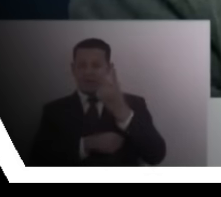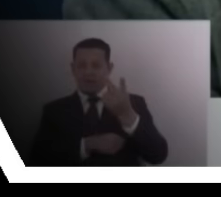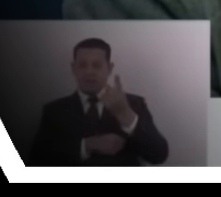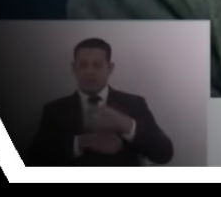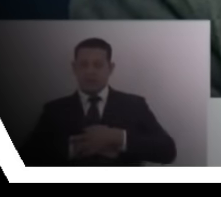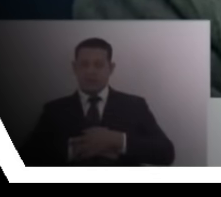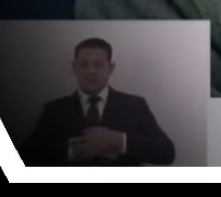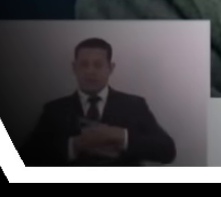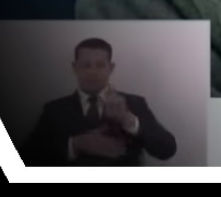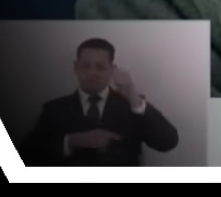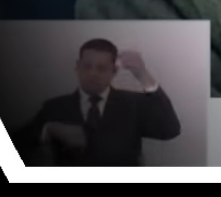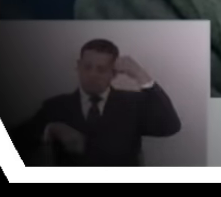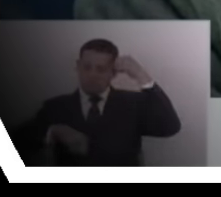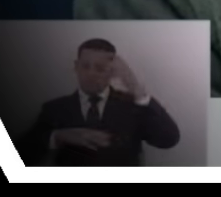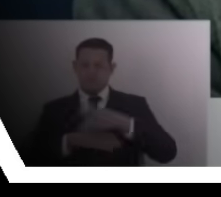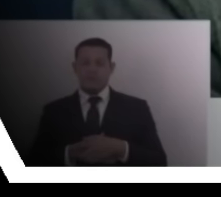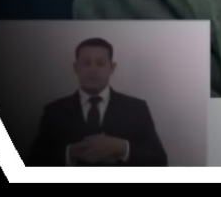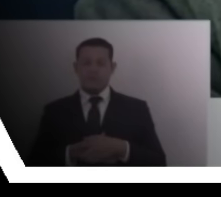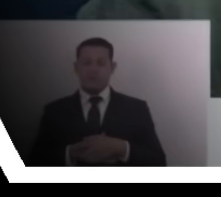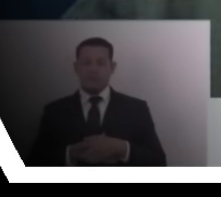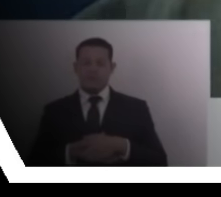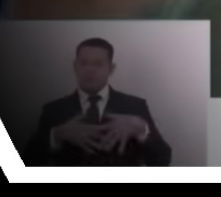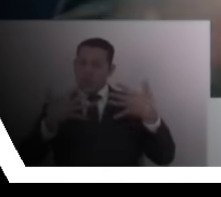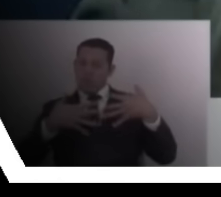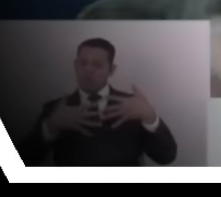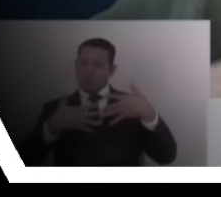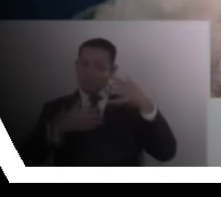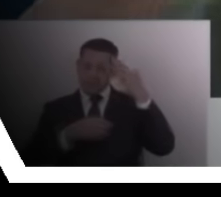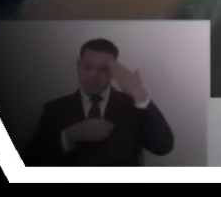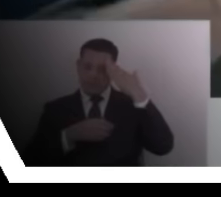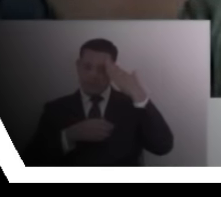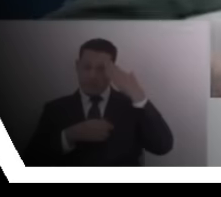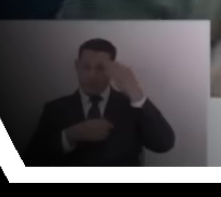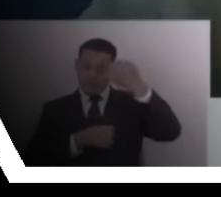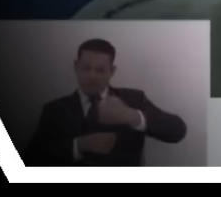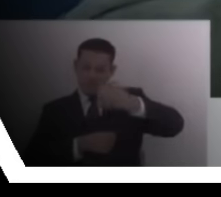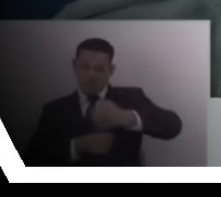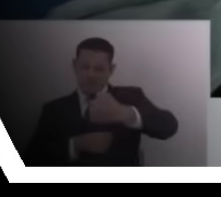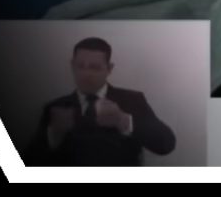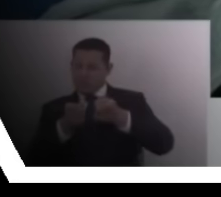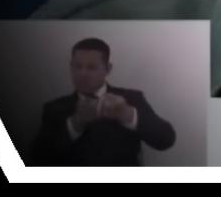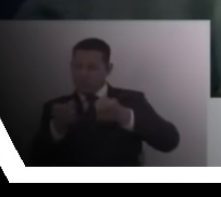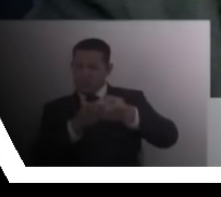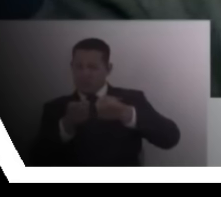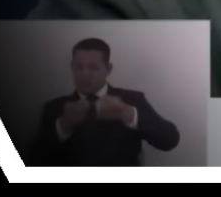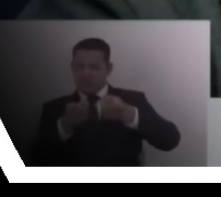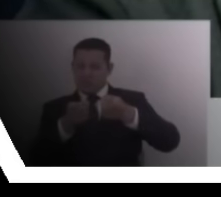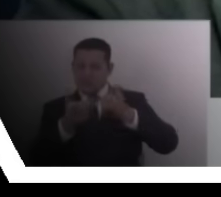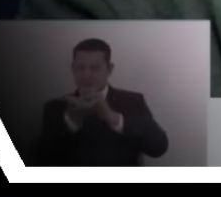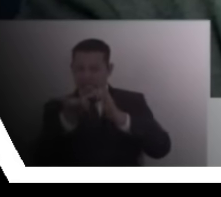se ve que son inconscientes y que juegan un papel y que son de esos pastores